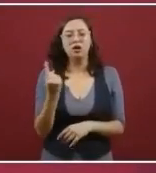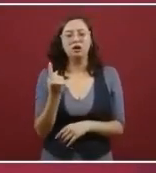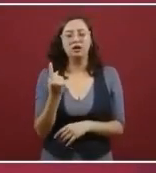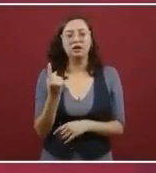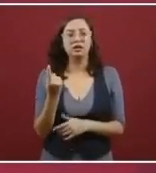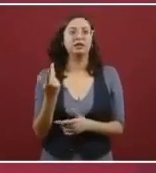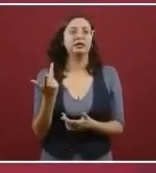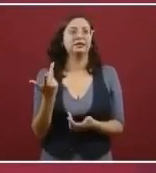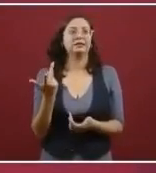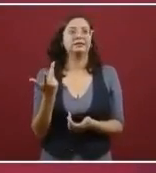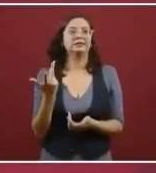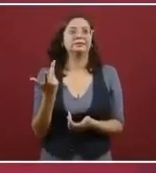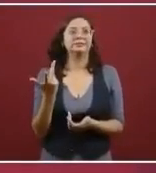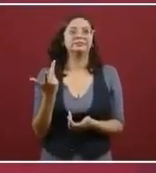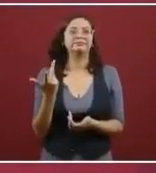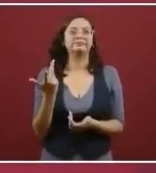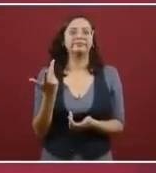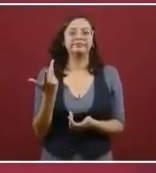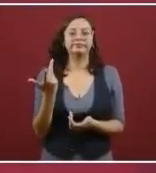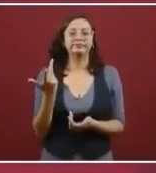enfrentar